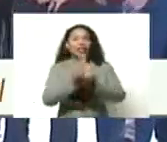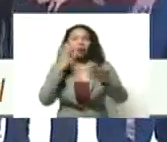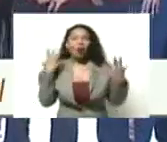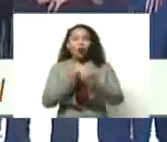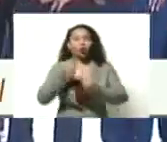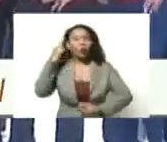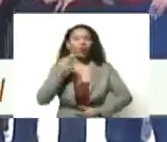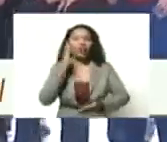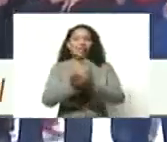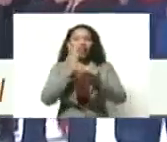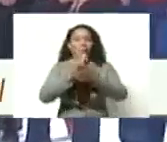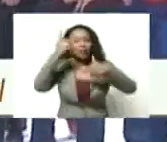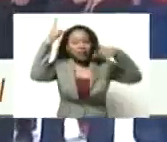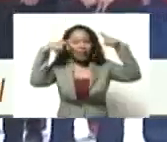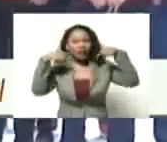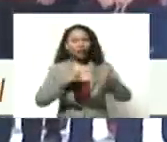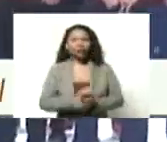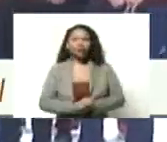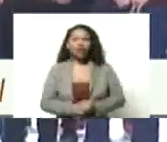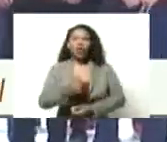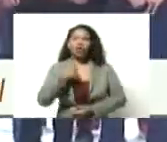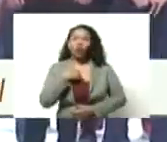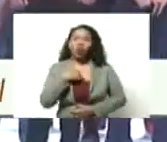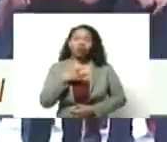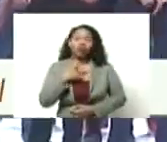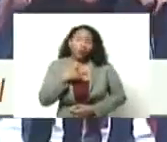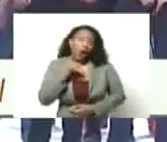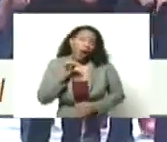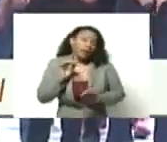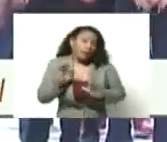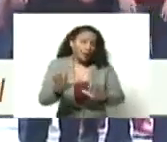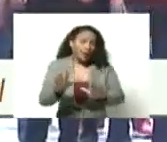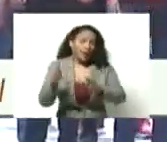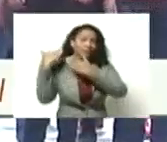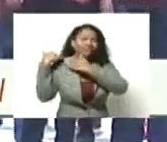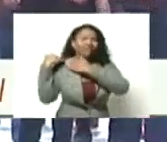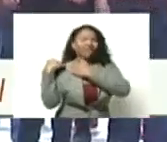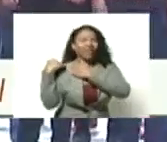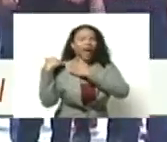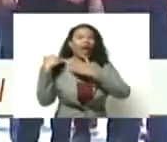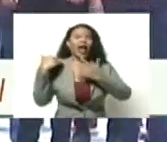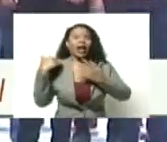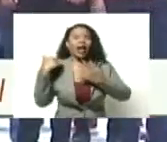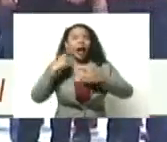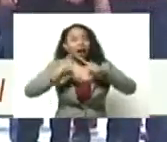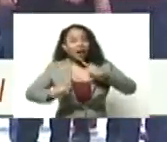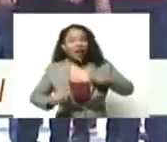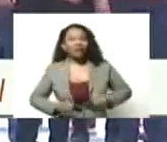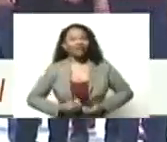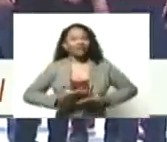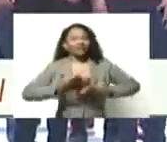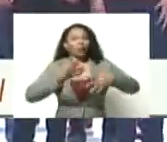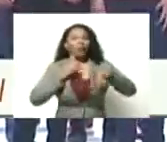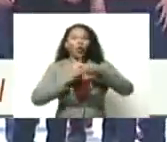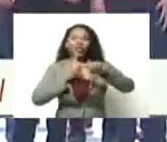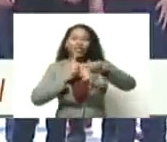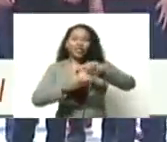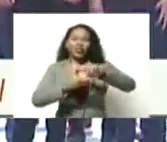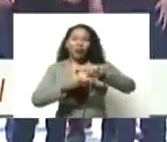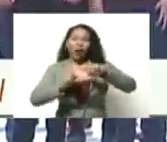siempre con Chávez yo lo siento así y es una carga de energía una poderosa